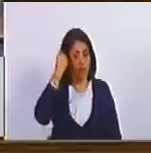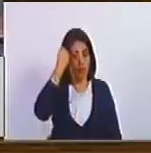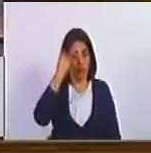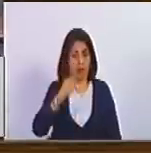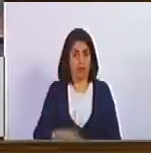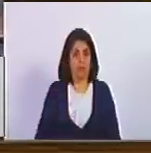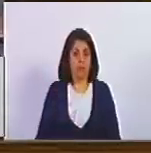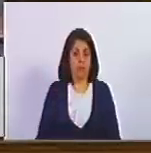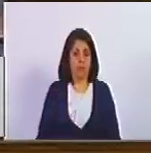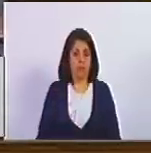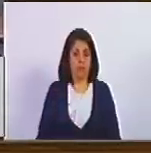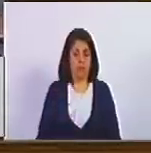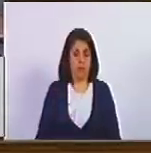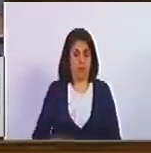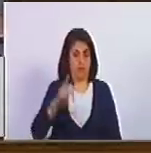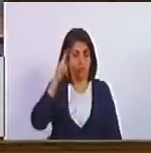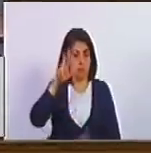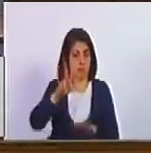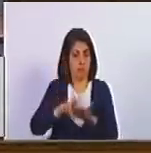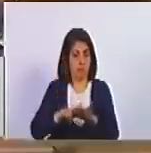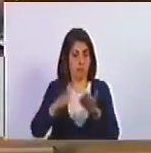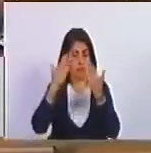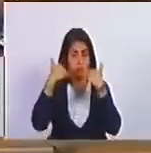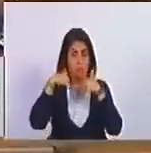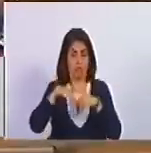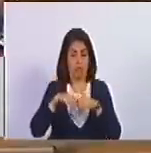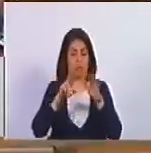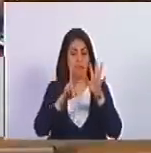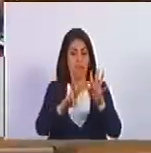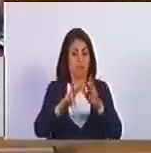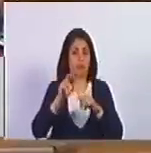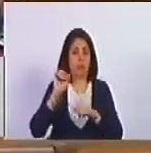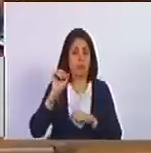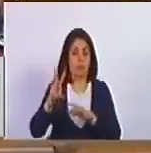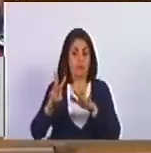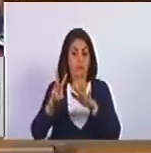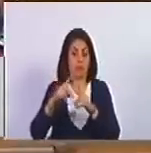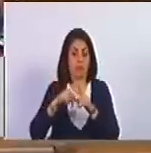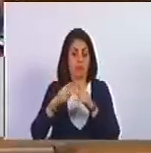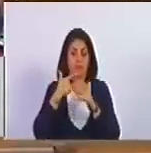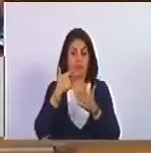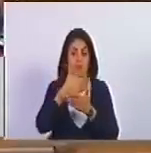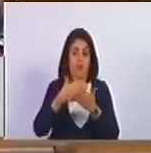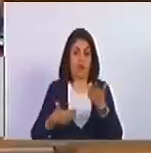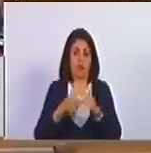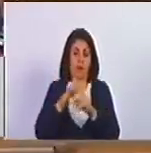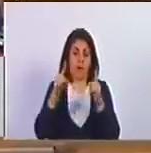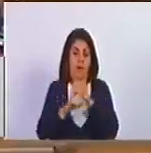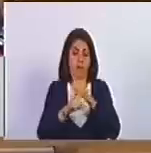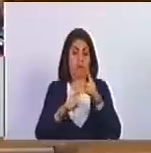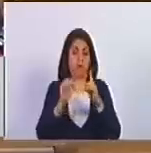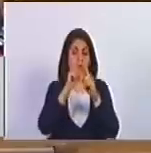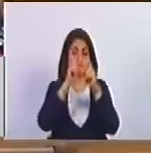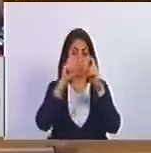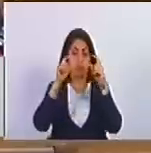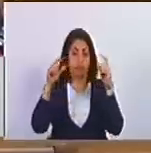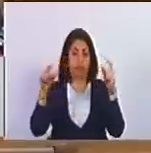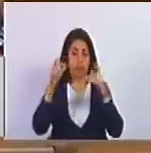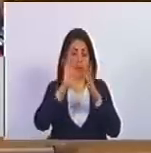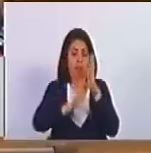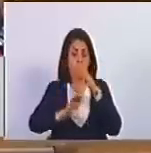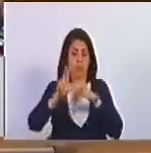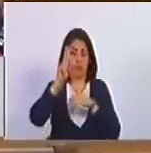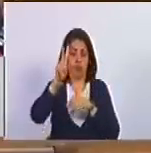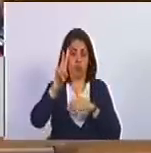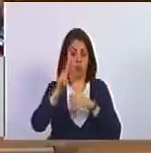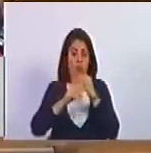consideración. Aprobado. Siguiente. 78. Se propone aprobar sin modificación la sección segunda